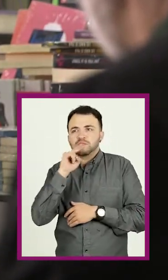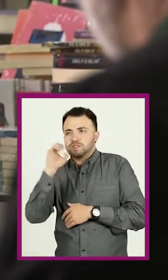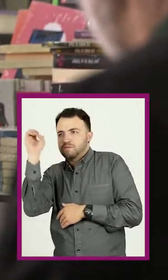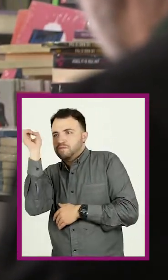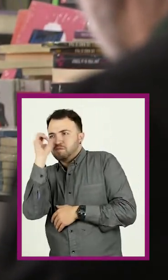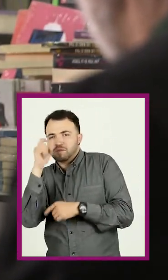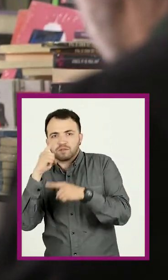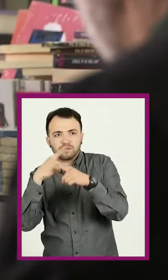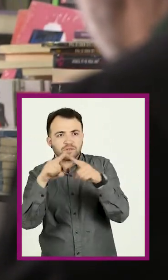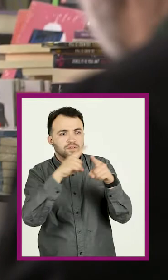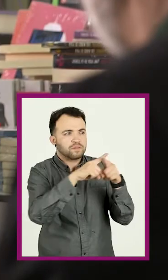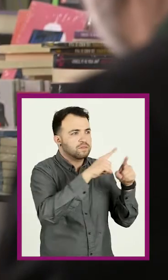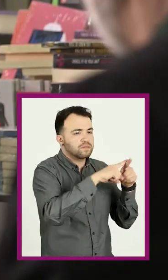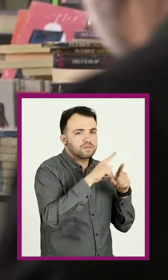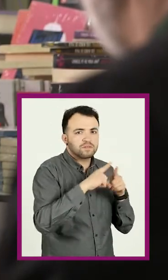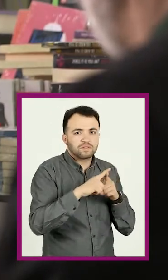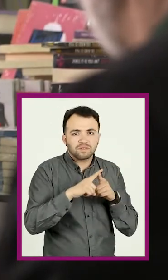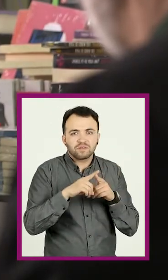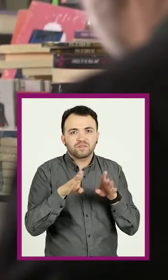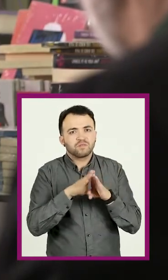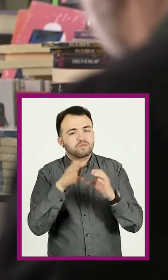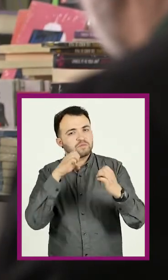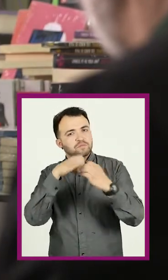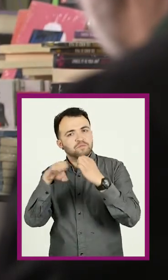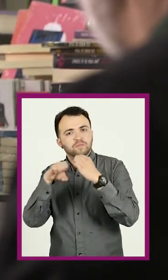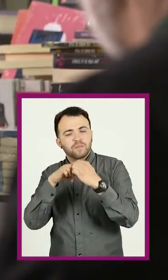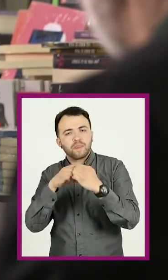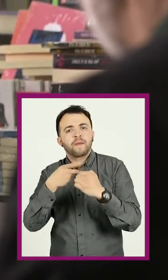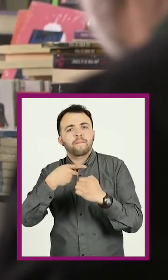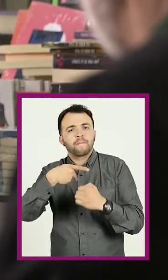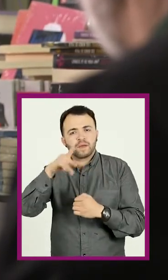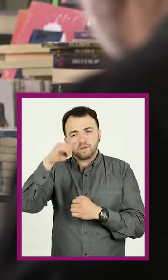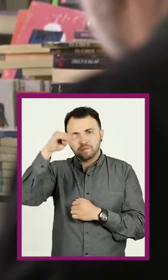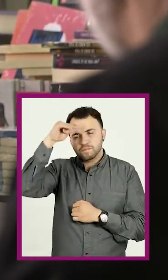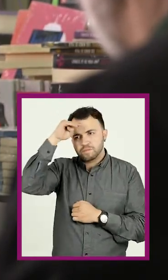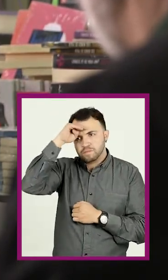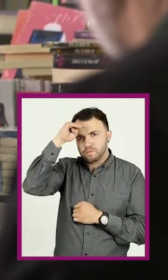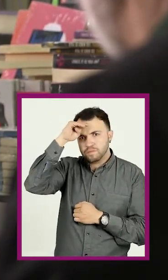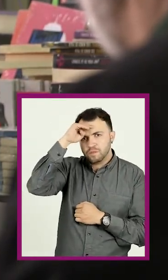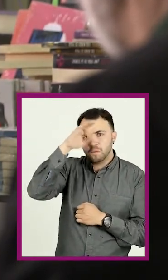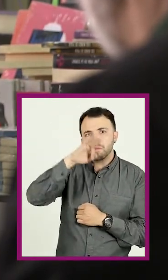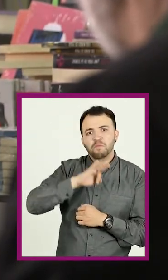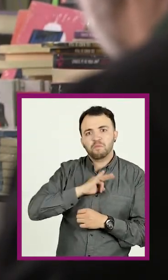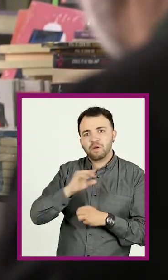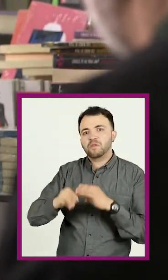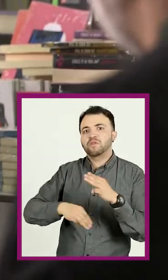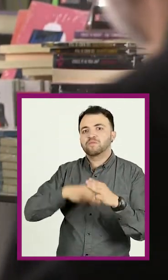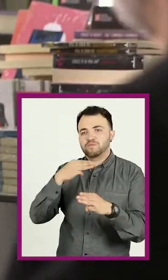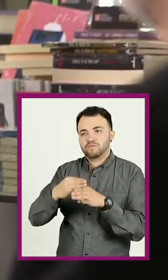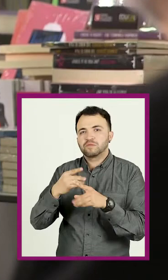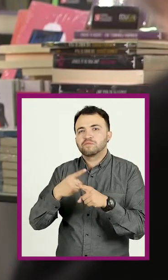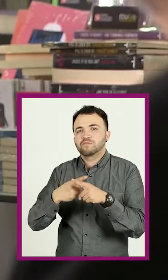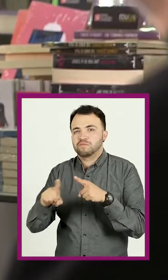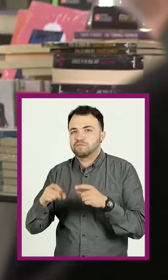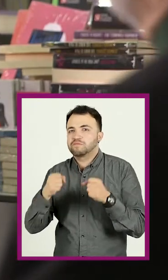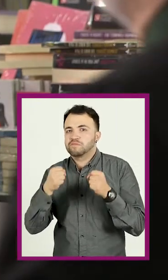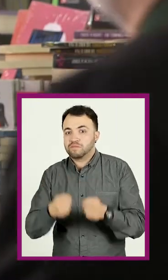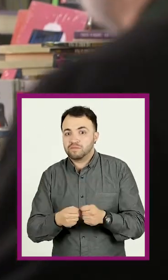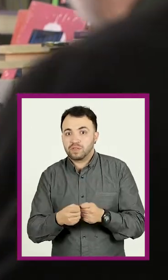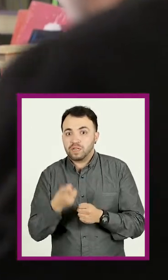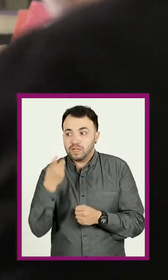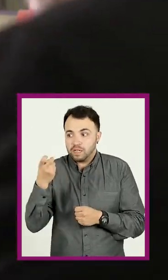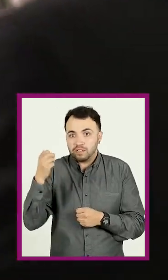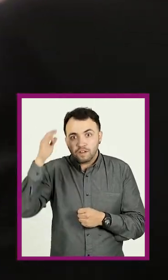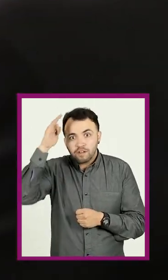diferentes, discutir, deliberar colectivamente y pensar que otro mundo es posible. Este es el papel de